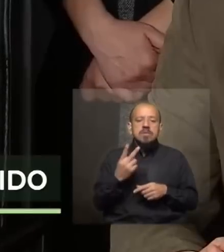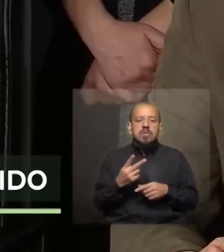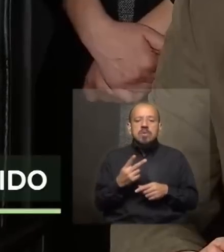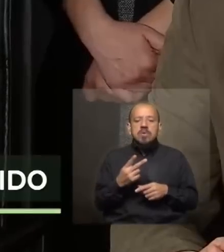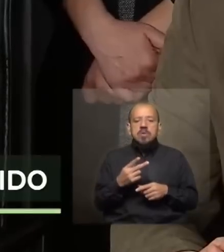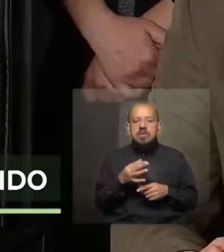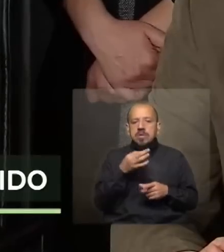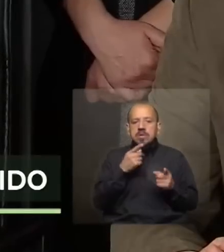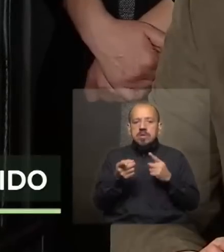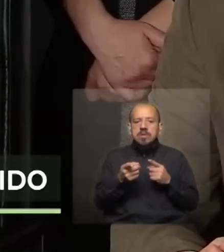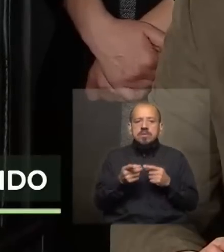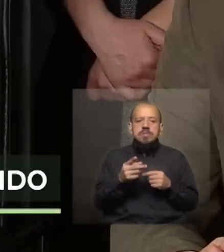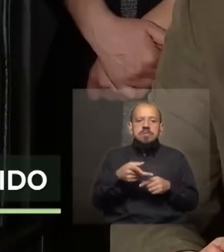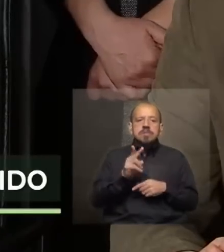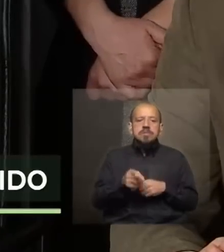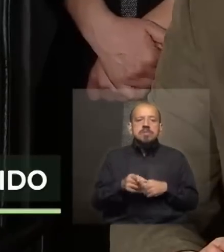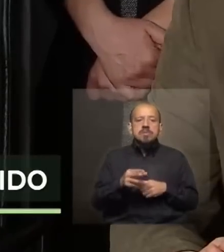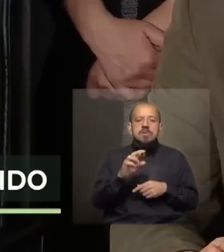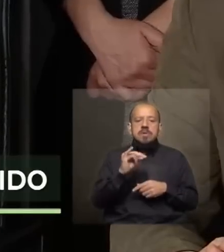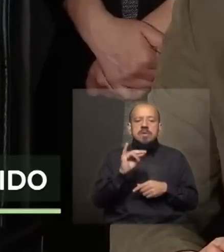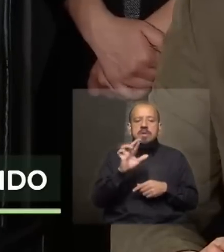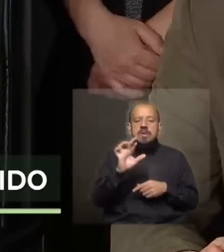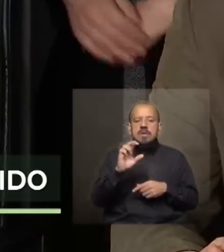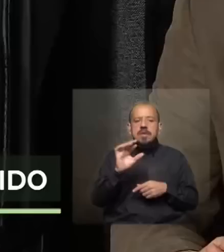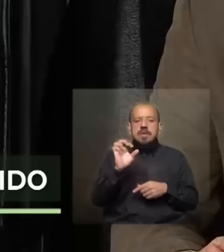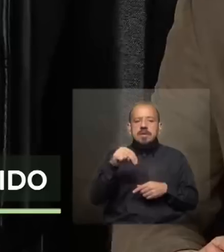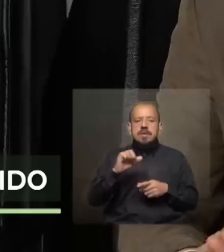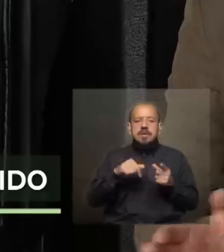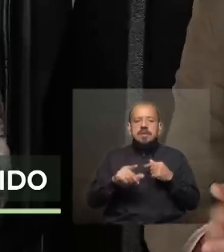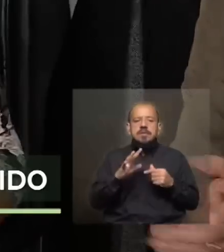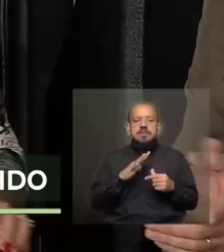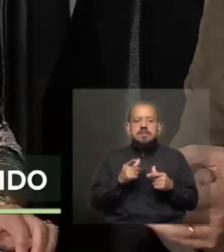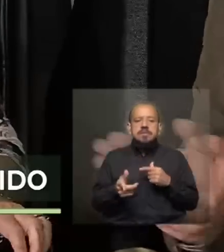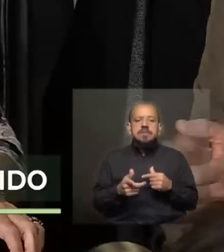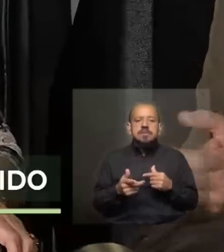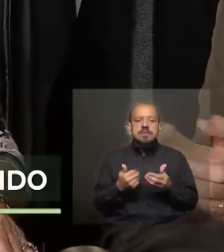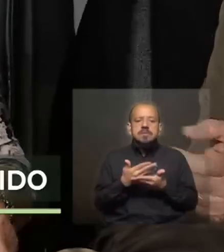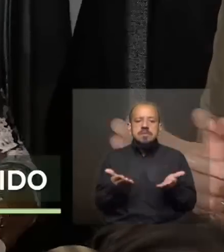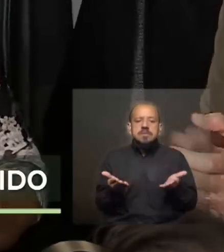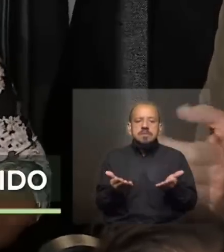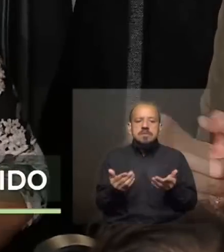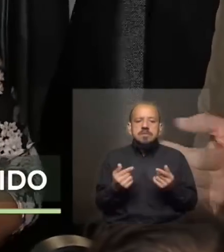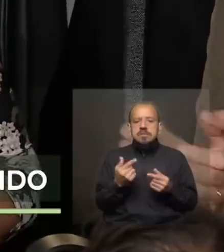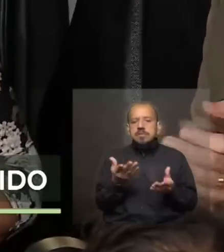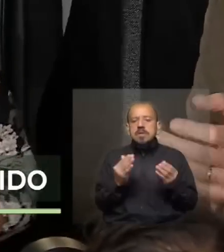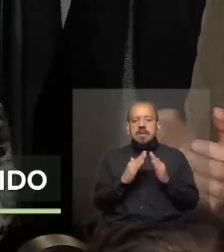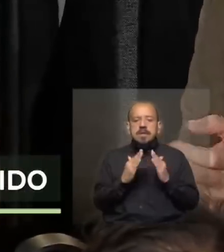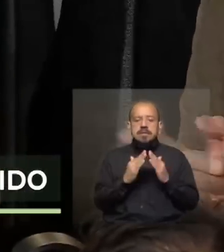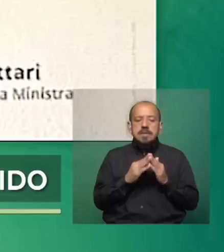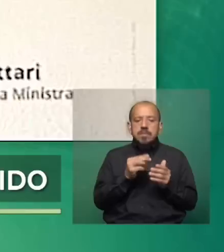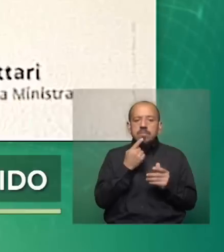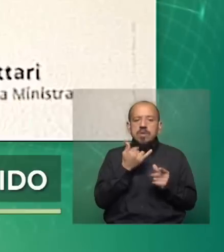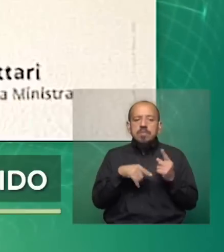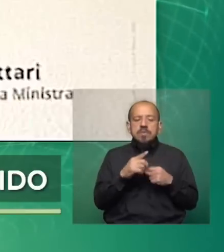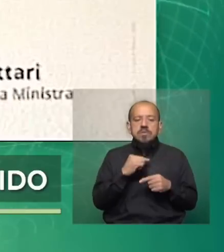puso la mirada sobre la renuncia solicitada por la calle bowi Irene Moreira luego de trascender que había entregado de manera irregular varias viviendas por ejemplo